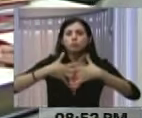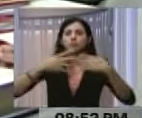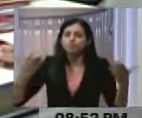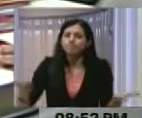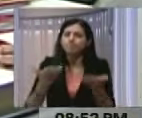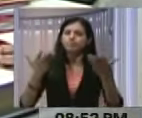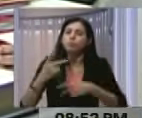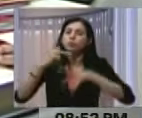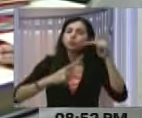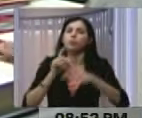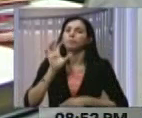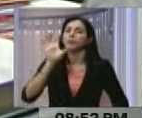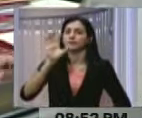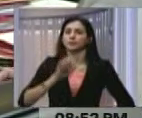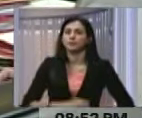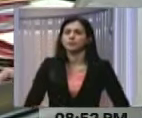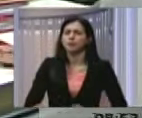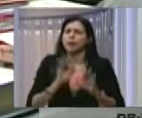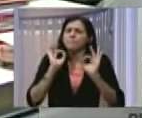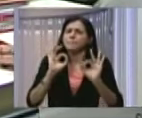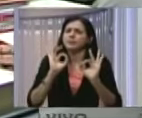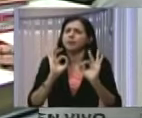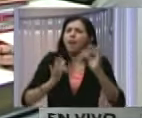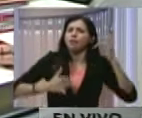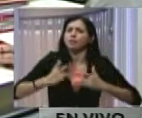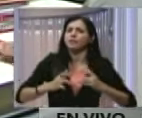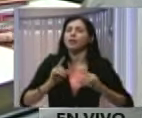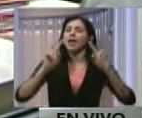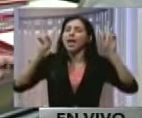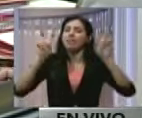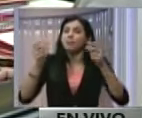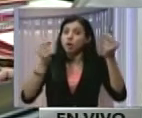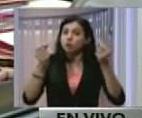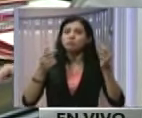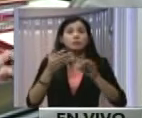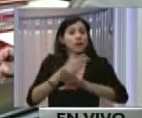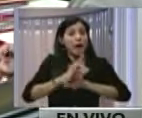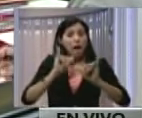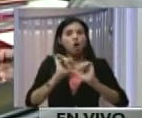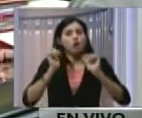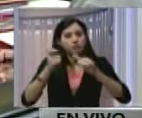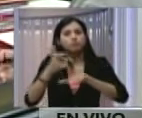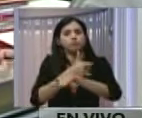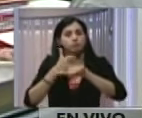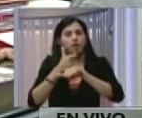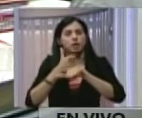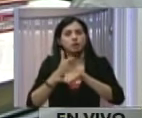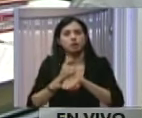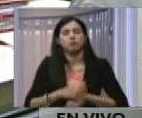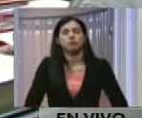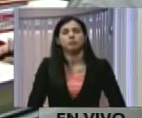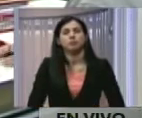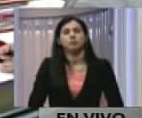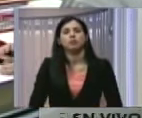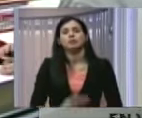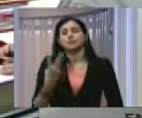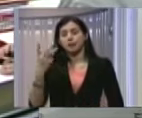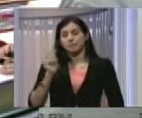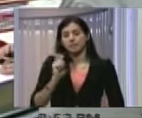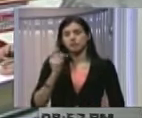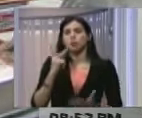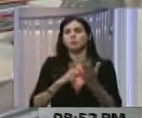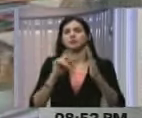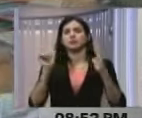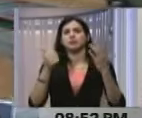del país. Acciones concretas en materia económica ha impulsado el Ejecutivo Nacional durante este primer trimestre 2016.